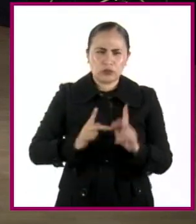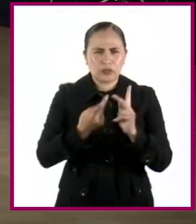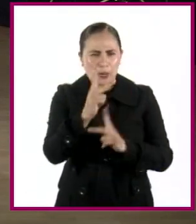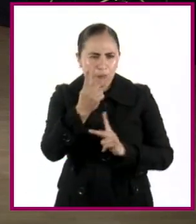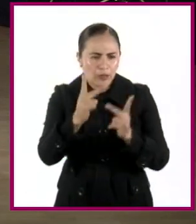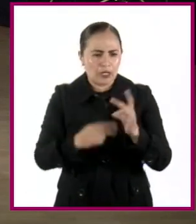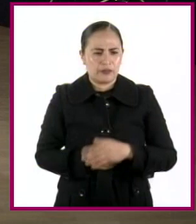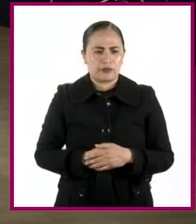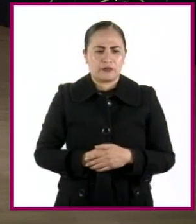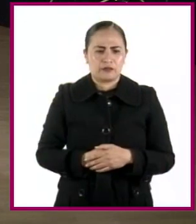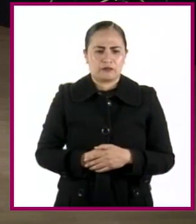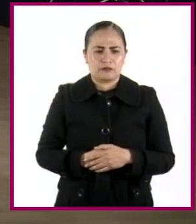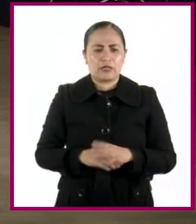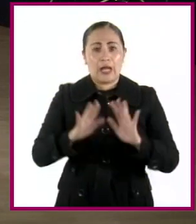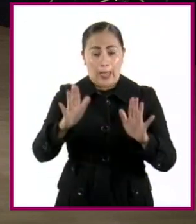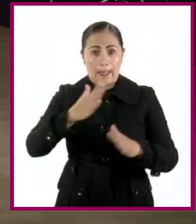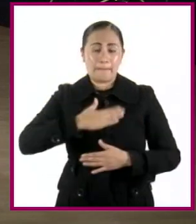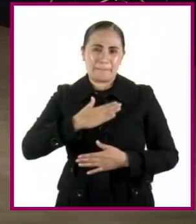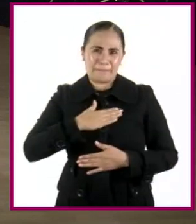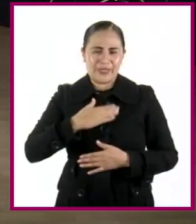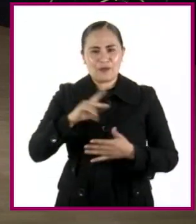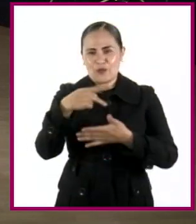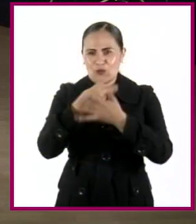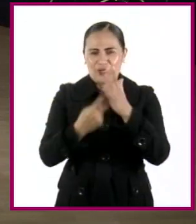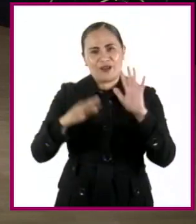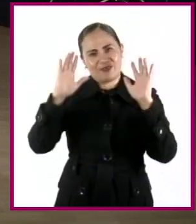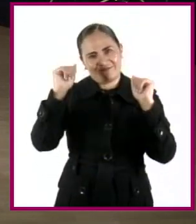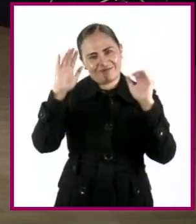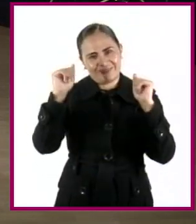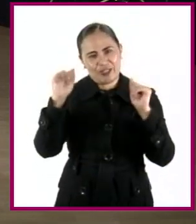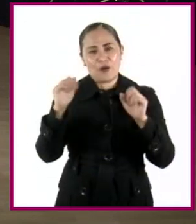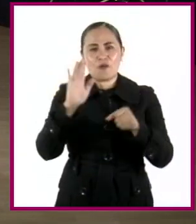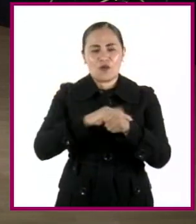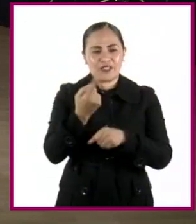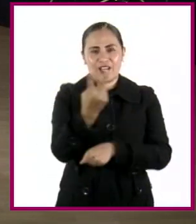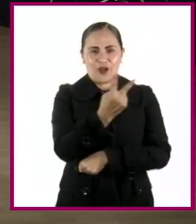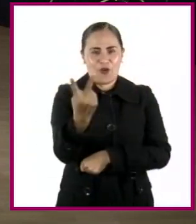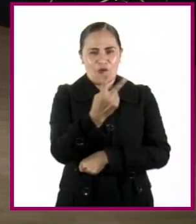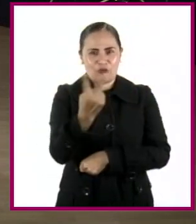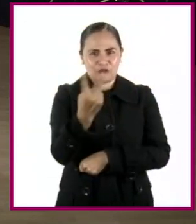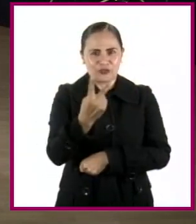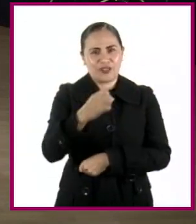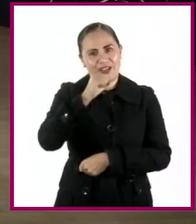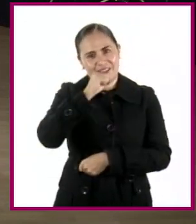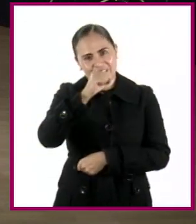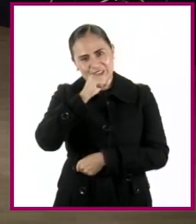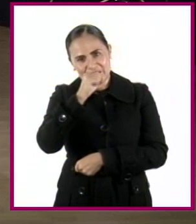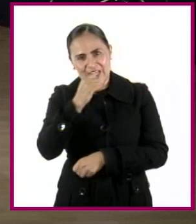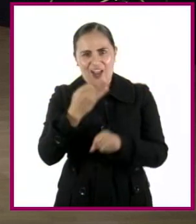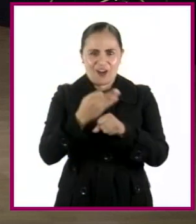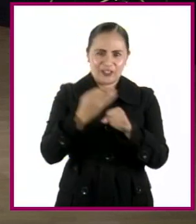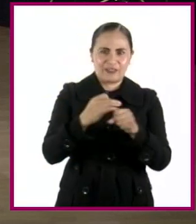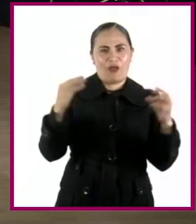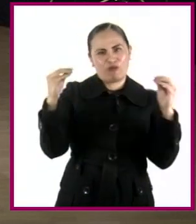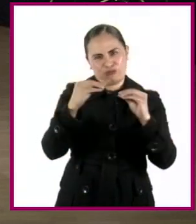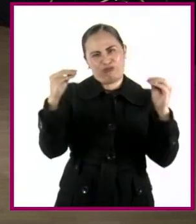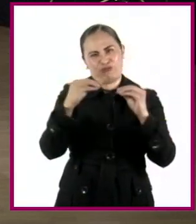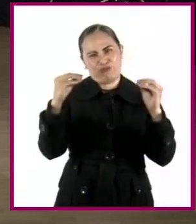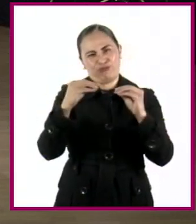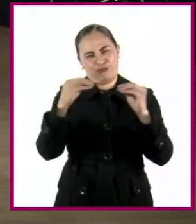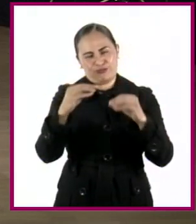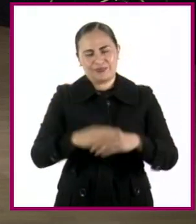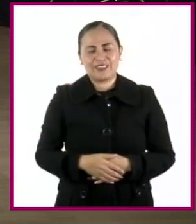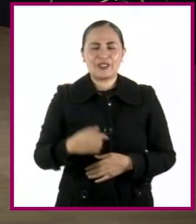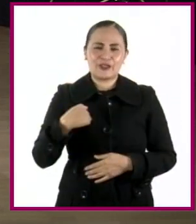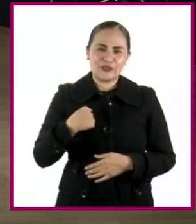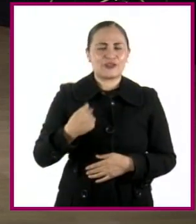yo... Bueno, No, pues no, me no, toca no. a mí despedir el programa, porque nuestros conductores están un poco indispuestos. Me